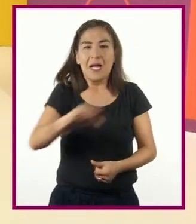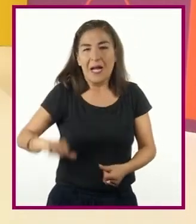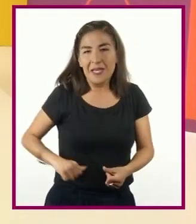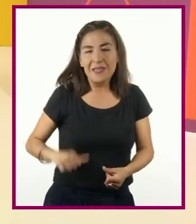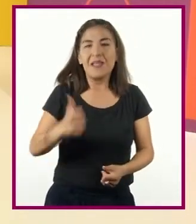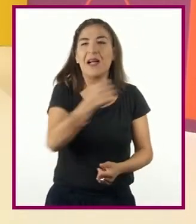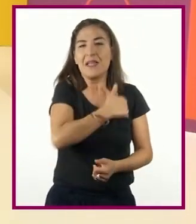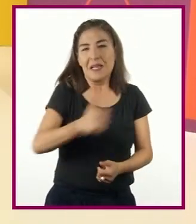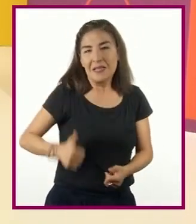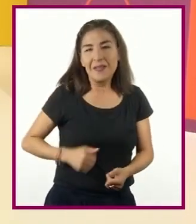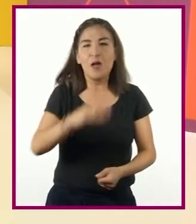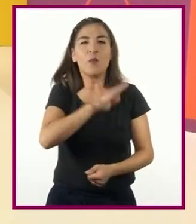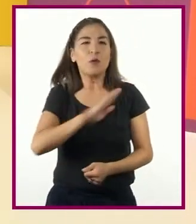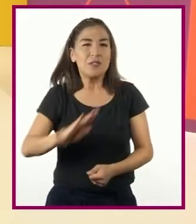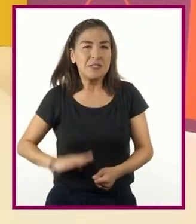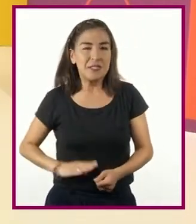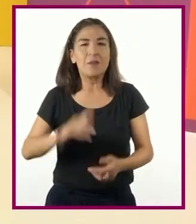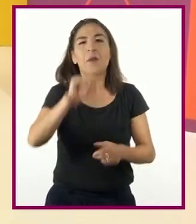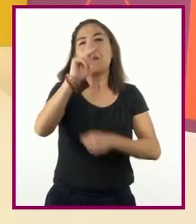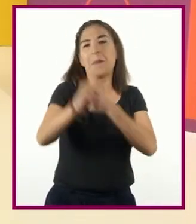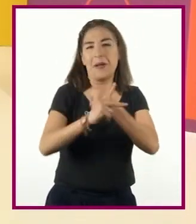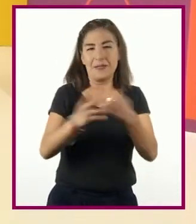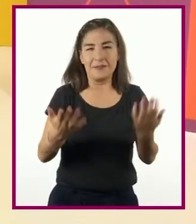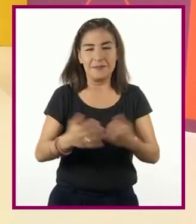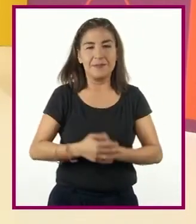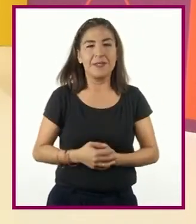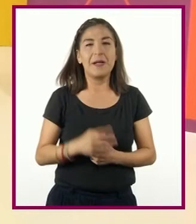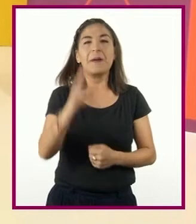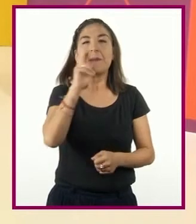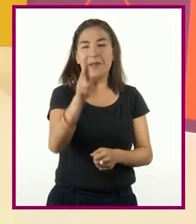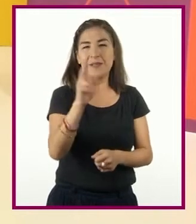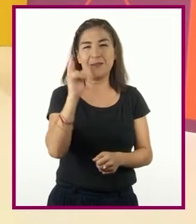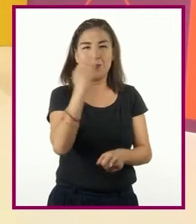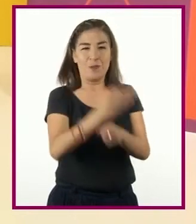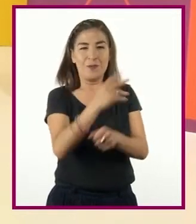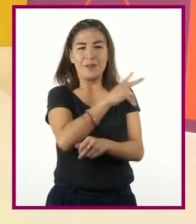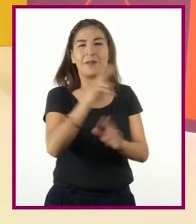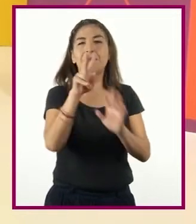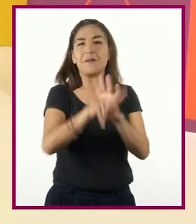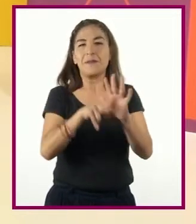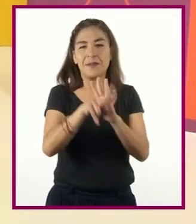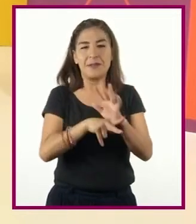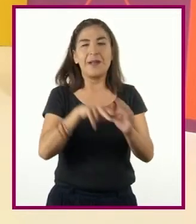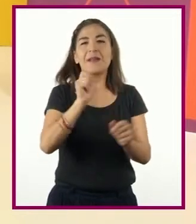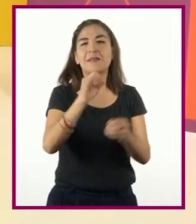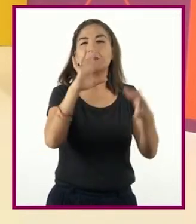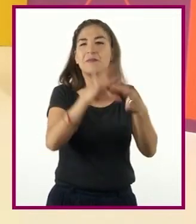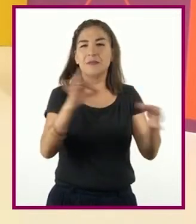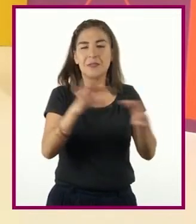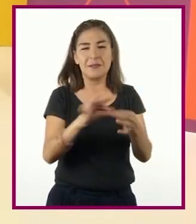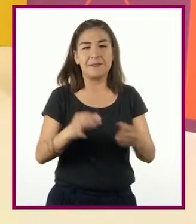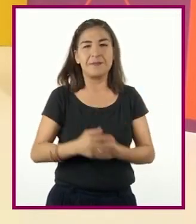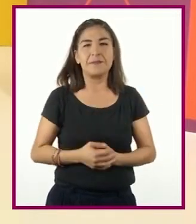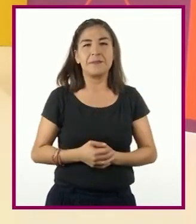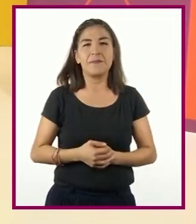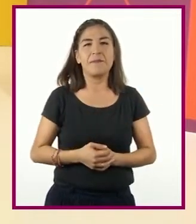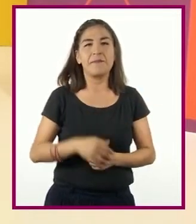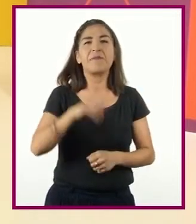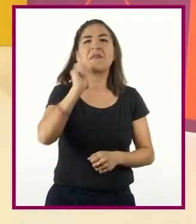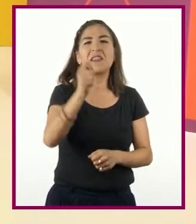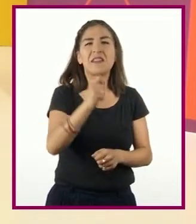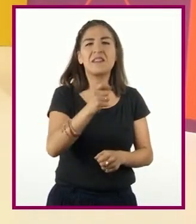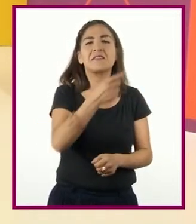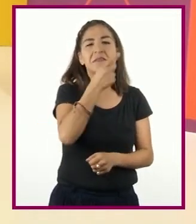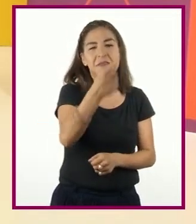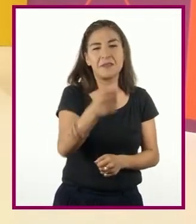o país. A continuación, les invito a escuchar y ver el siguiente fragmento audiovisual en el que se